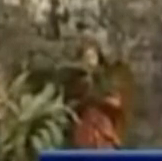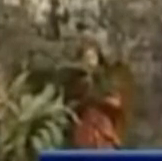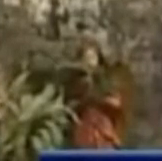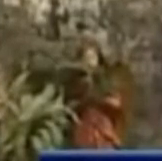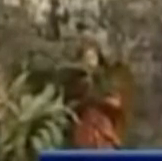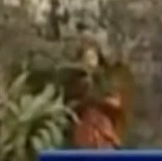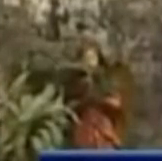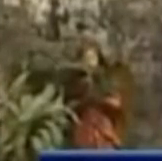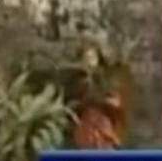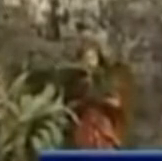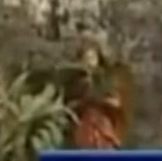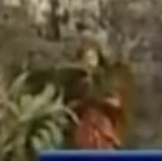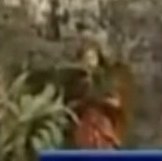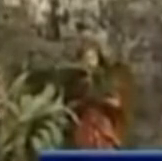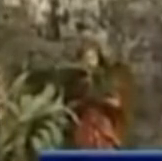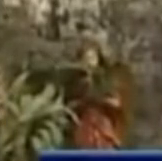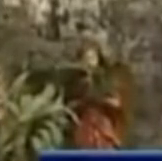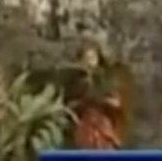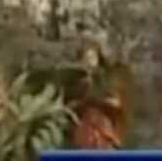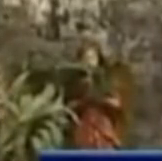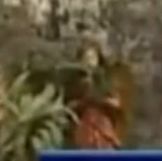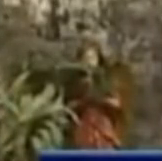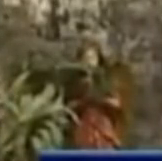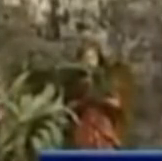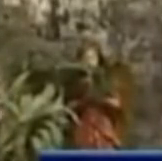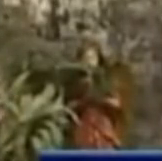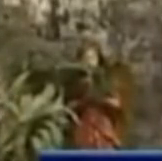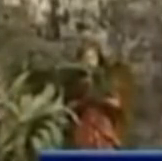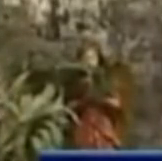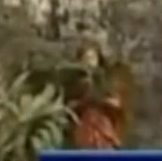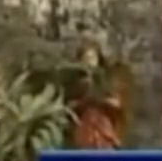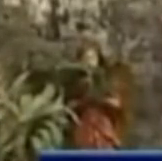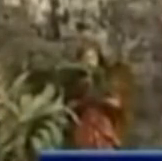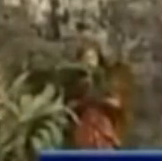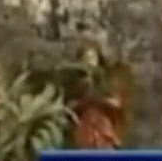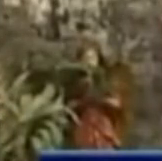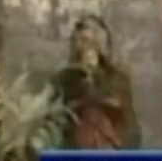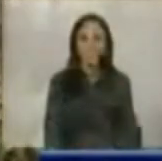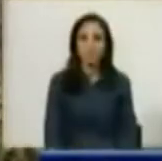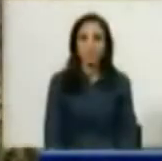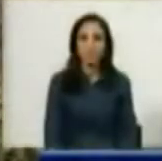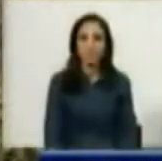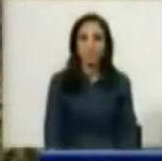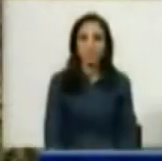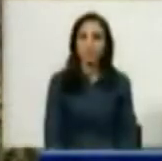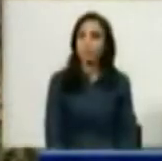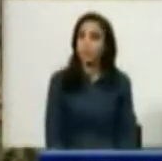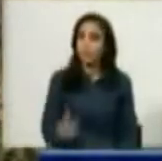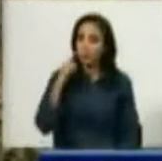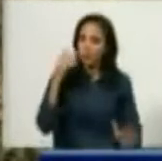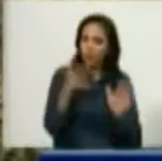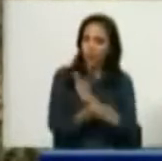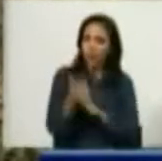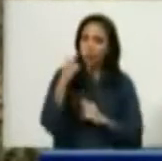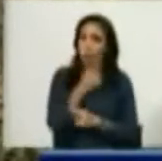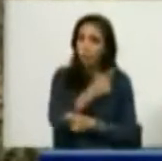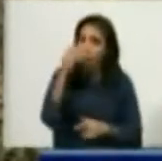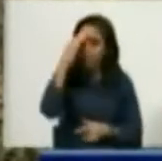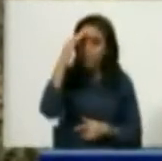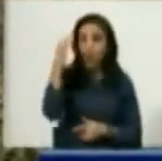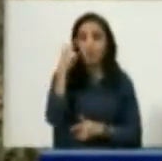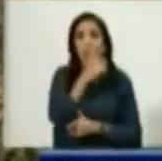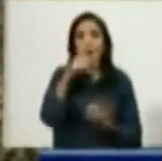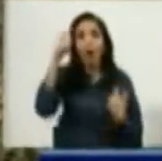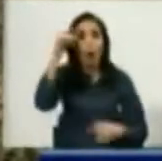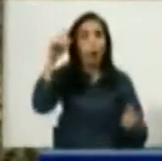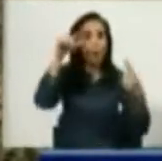Chávez No quiere escuchar Chávez porque usted tiene sus planes no vale Qué es eso qué es eso vale aquí los planes tienen que ser sacar